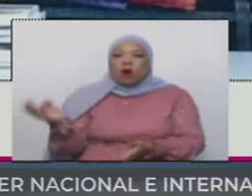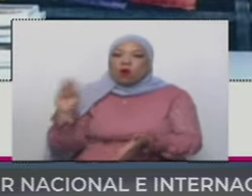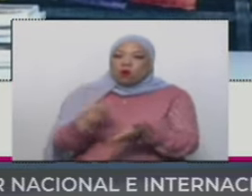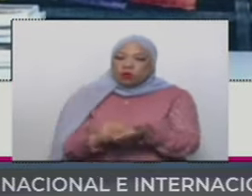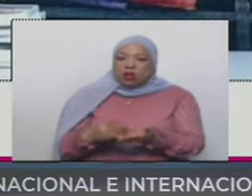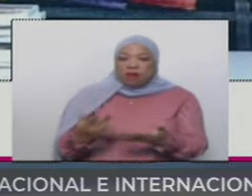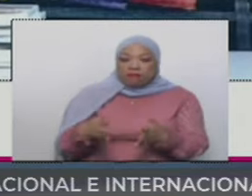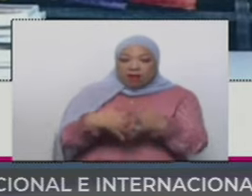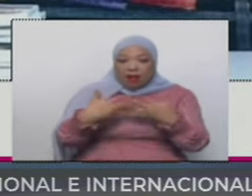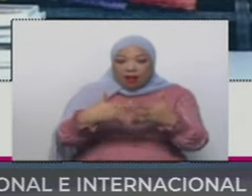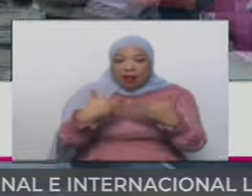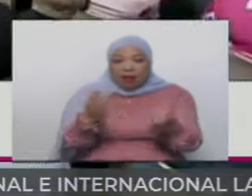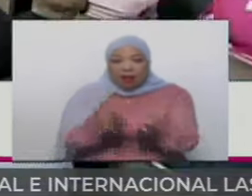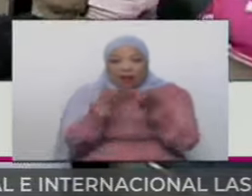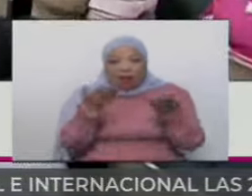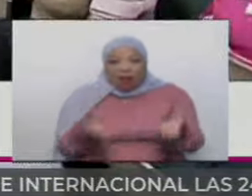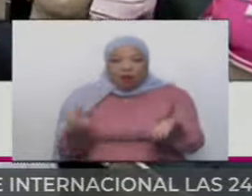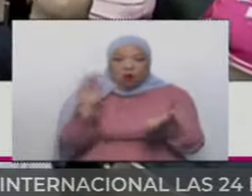libro.